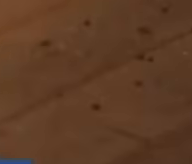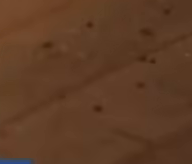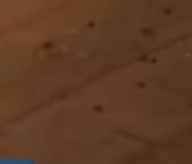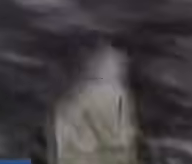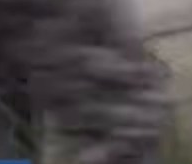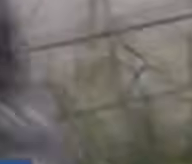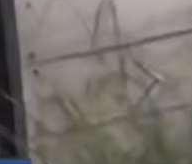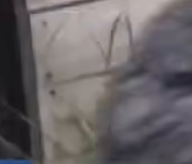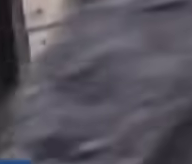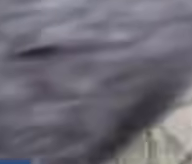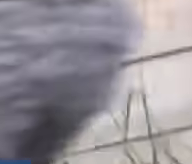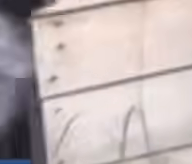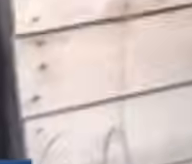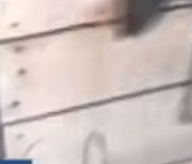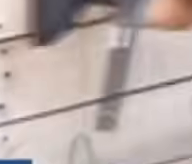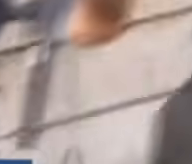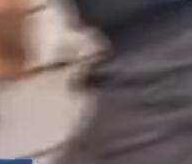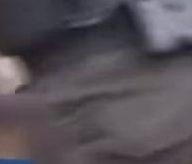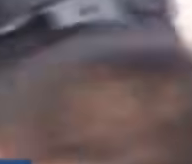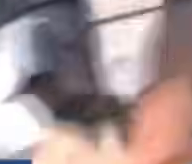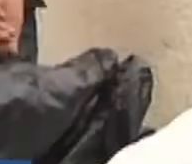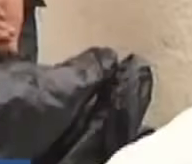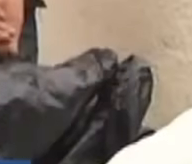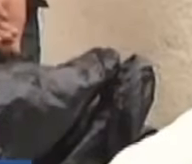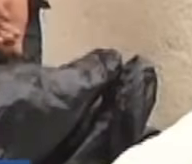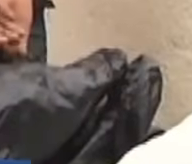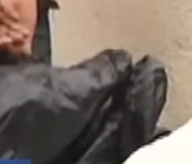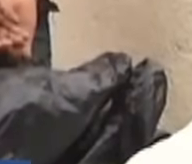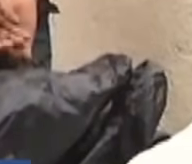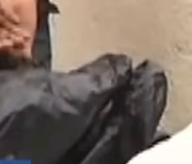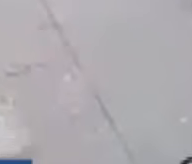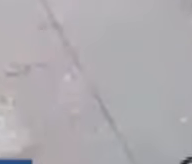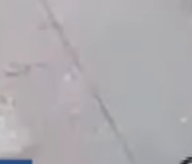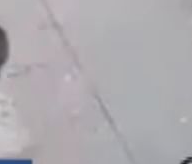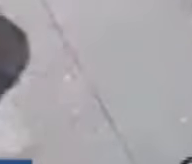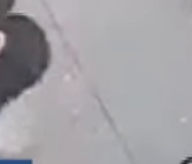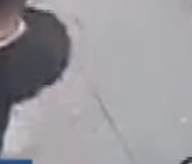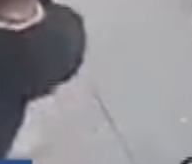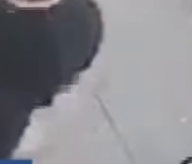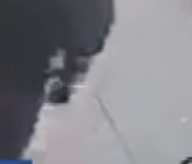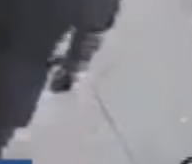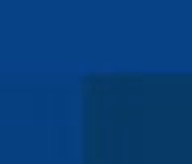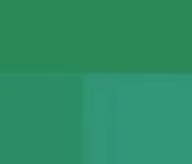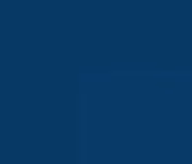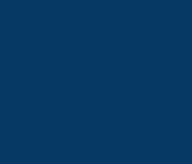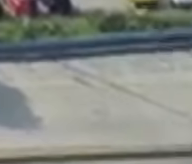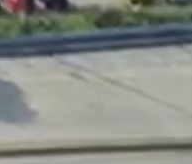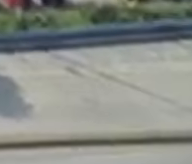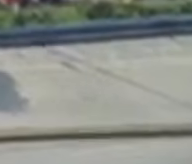100 han sido detenidas, acusadas de estar involucradas en bandas.